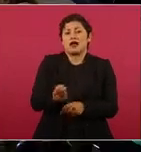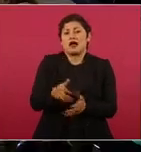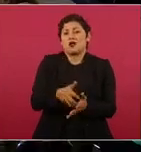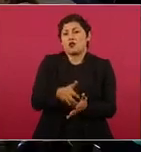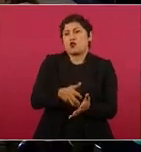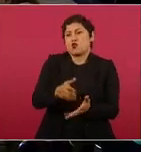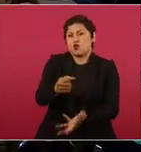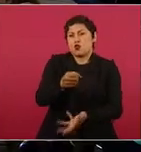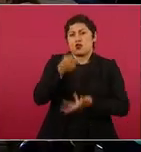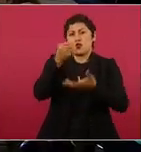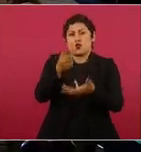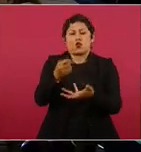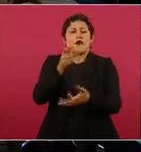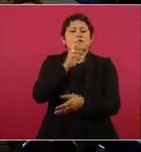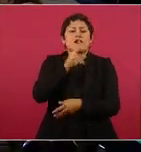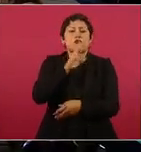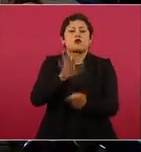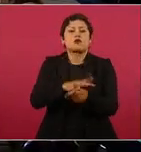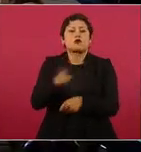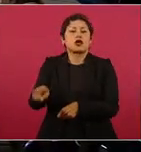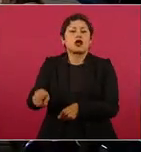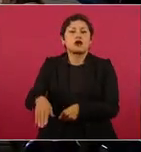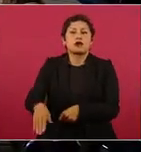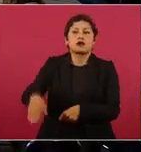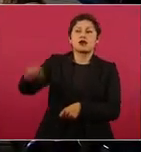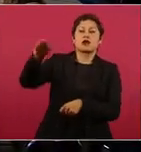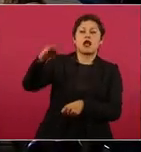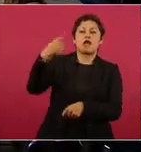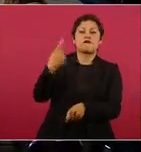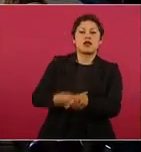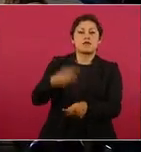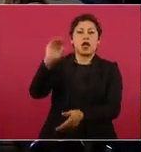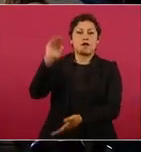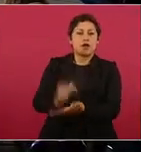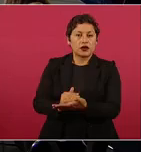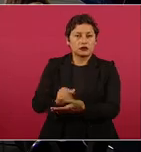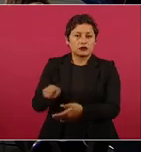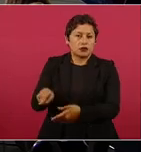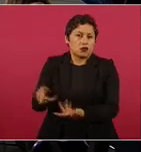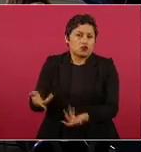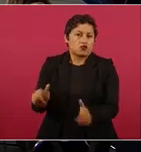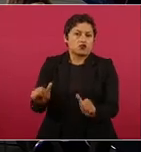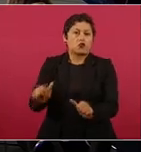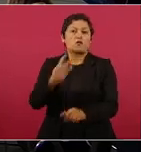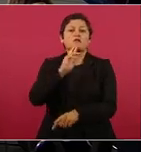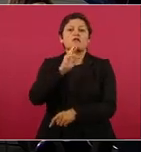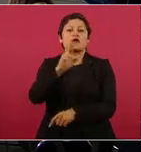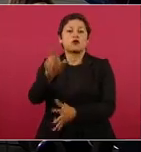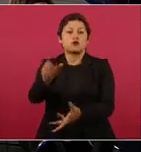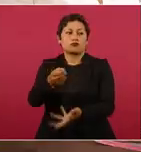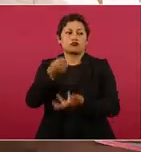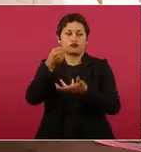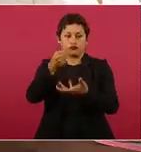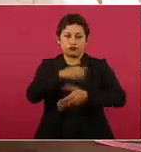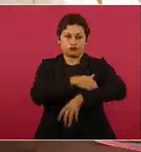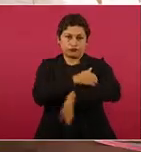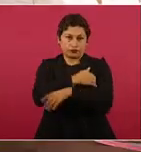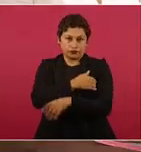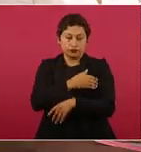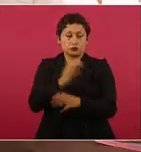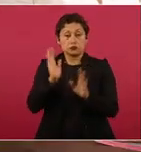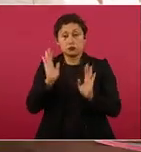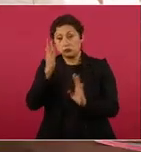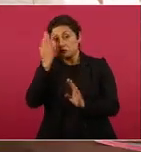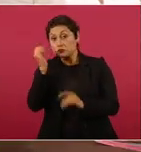poder atacar ciertas enfermedades. No sé si usted esta información la pudieron plantear ayer, que fue la reunión de